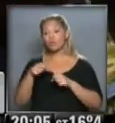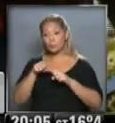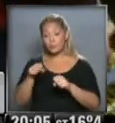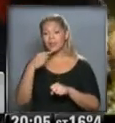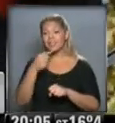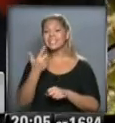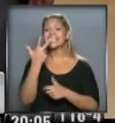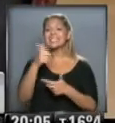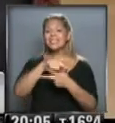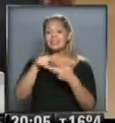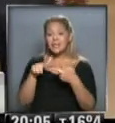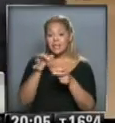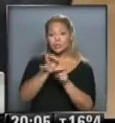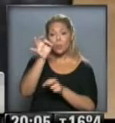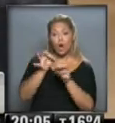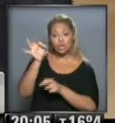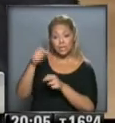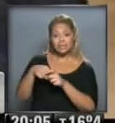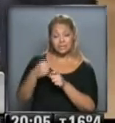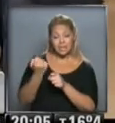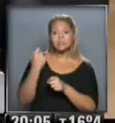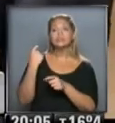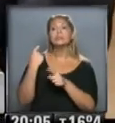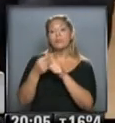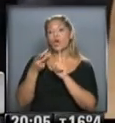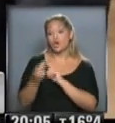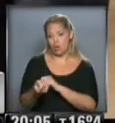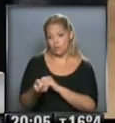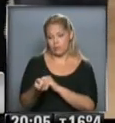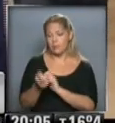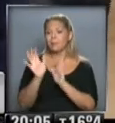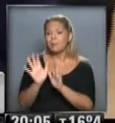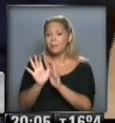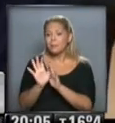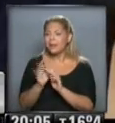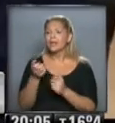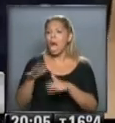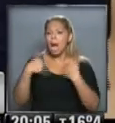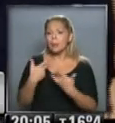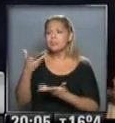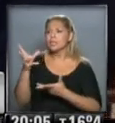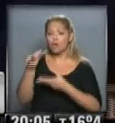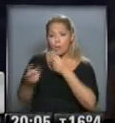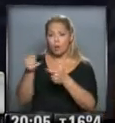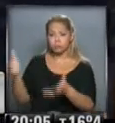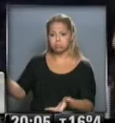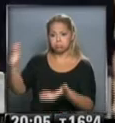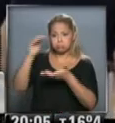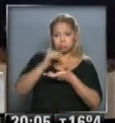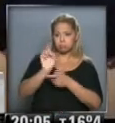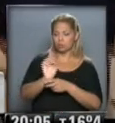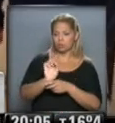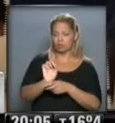limitando a 3 unidades de 1,5 litros por compra. Para evitar aprovechamiento. Para evitar aprovechamiento. No tanto porque haya compras